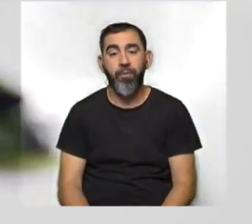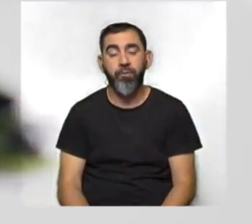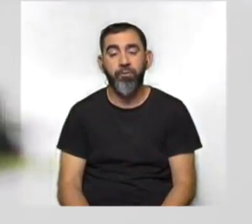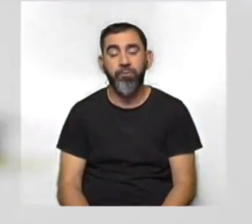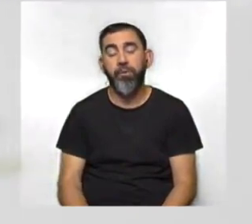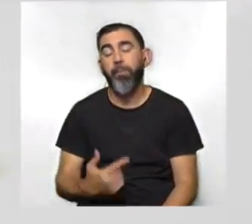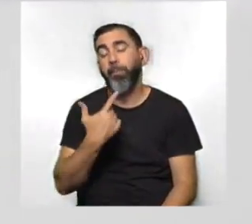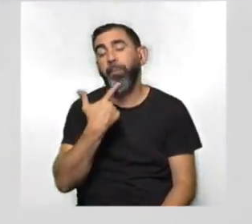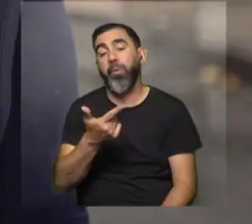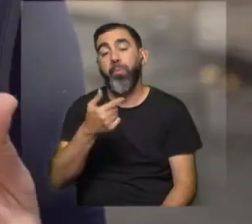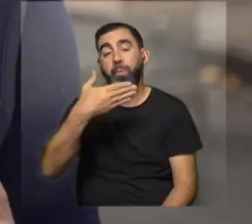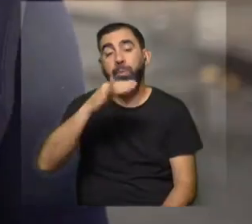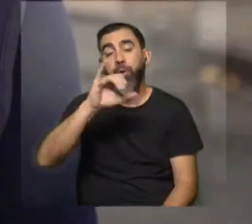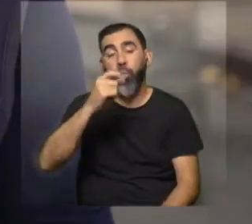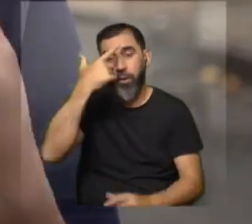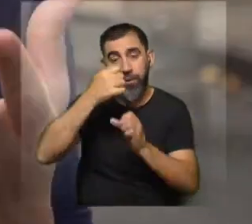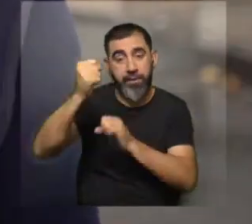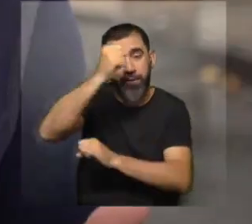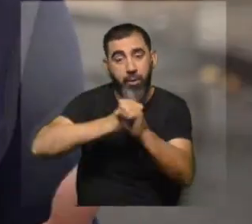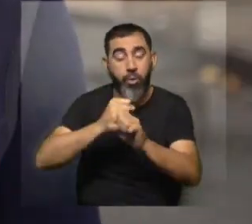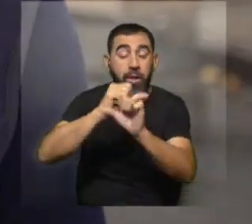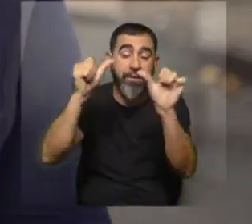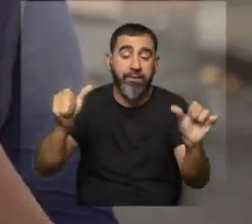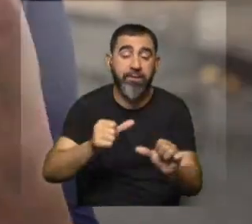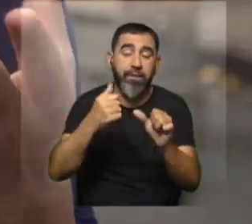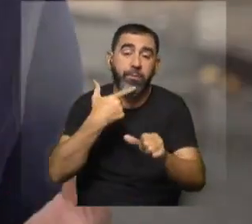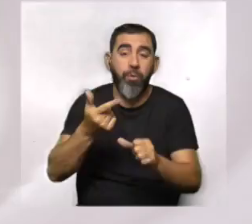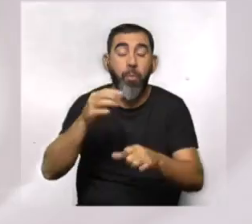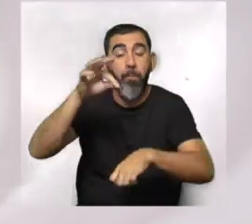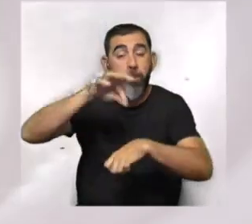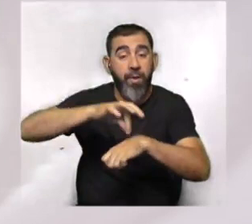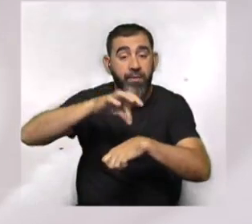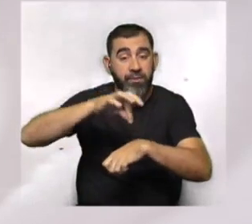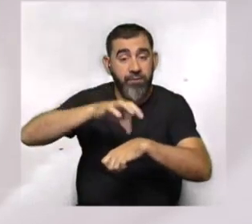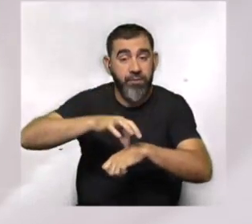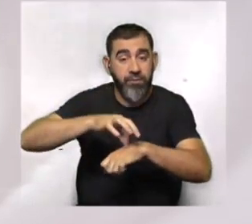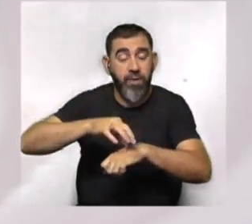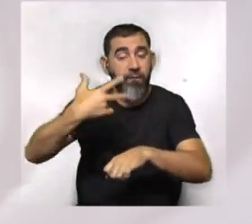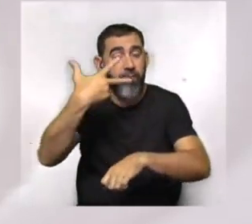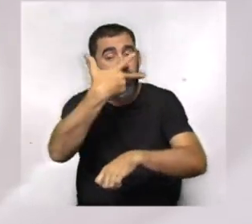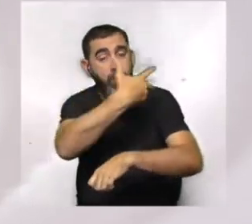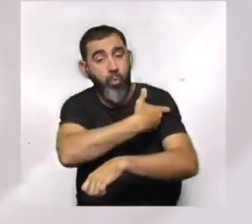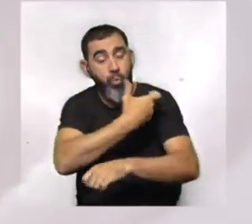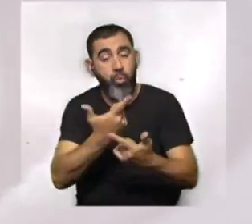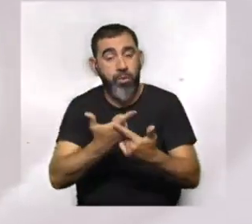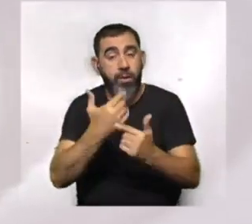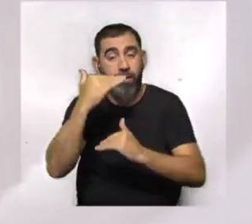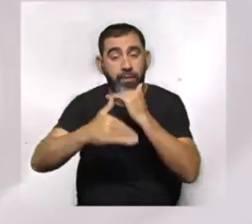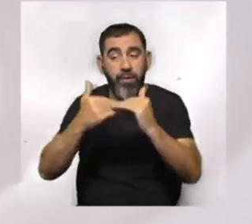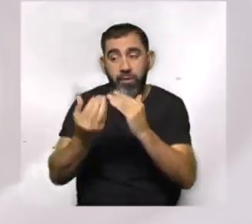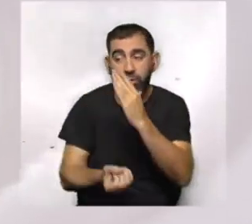Por ejemplo, la biotecnología se aplica un montón para todo lo que es la medicina, lo que son las vacunas, lo que es el desarrollo de